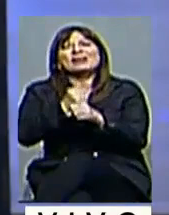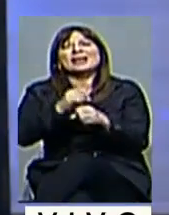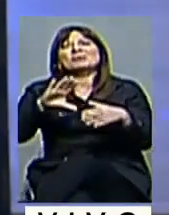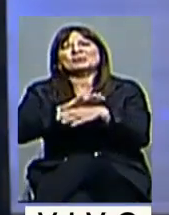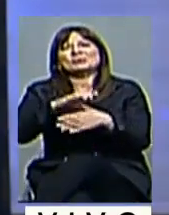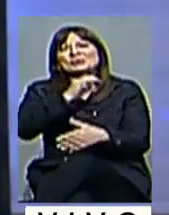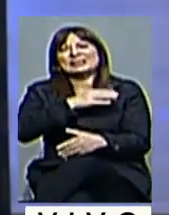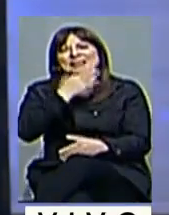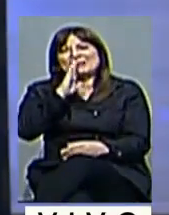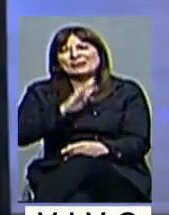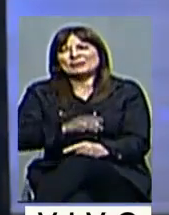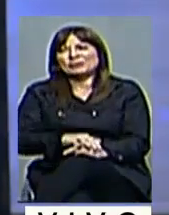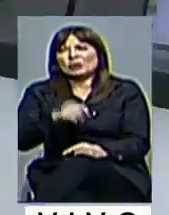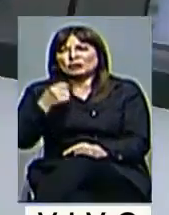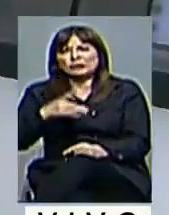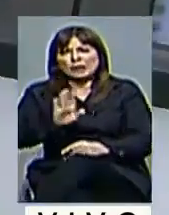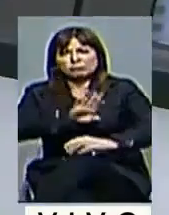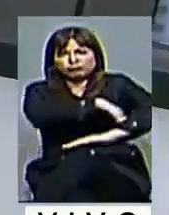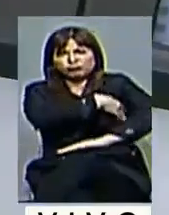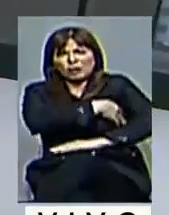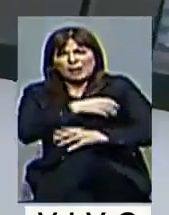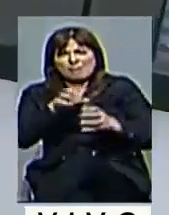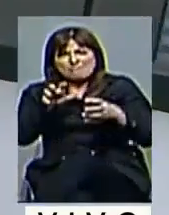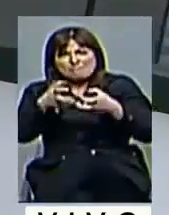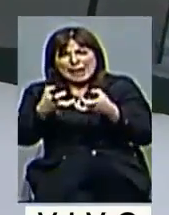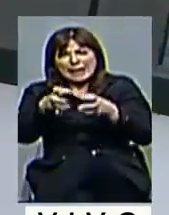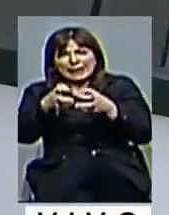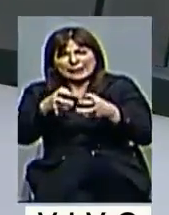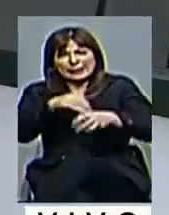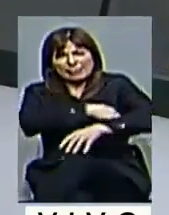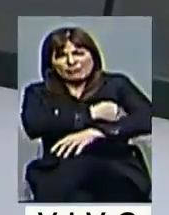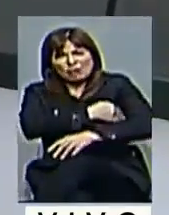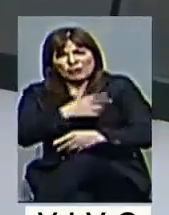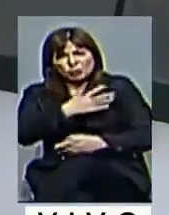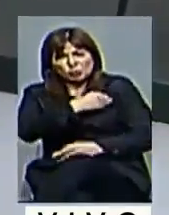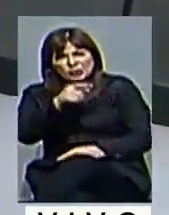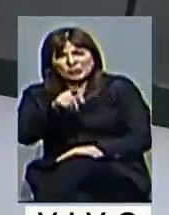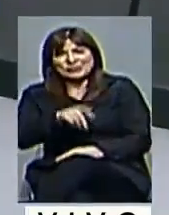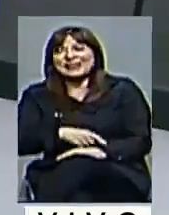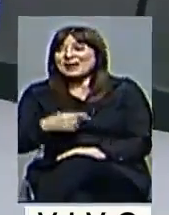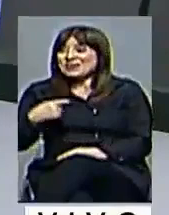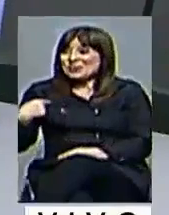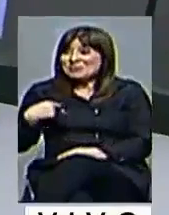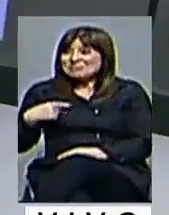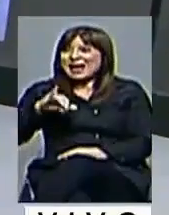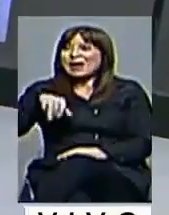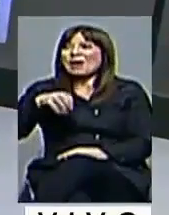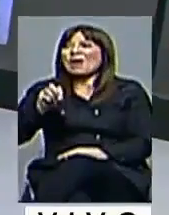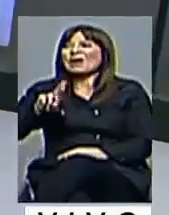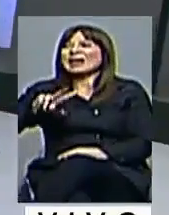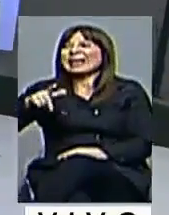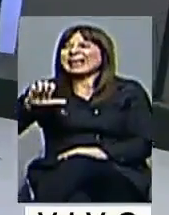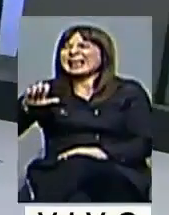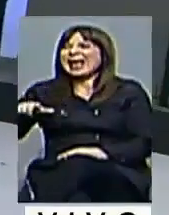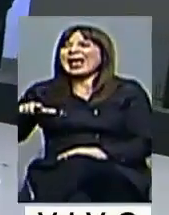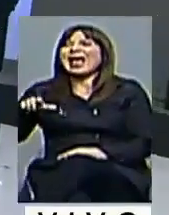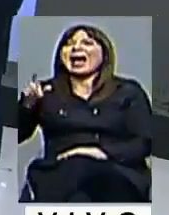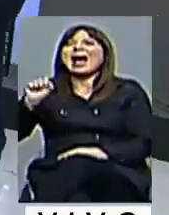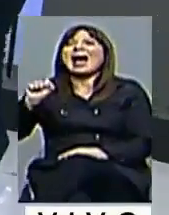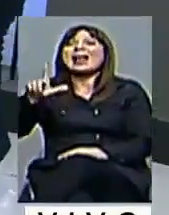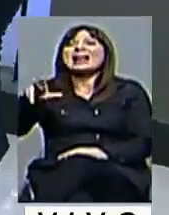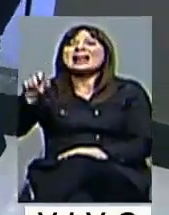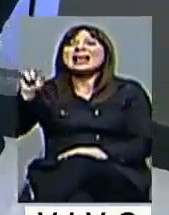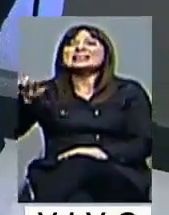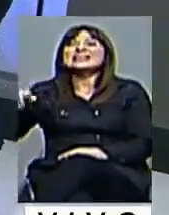es el desafío. O sea, llegó con una raqueta bajo el brazo. ¿Ah? Absolutamente. ¿Nombre? Se va a llamar Jorge Alessandri. Jorge Pablo Alessandri,